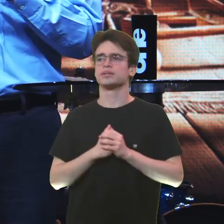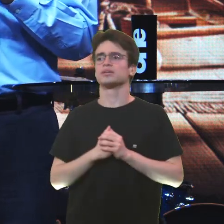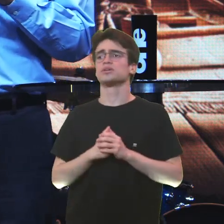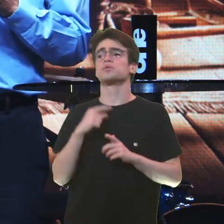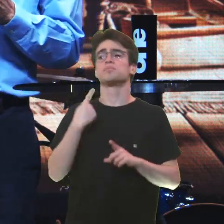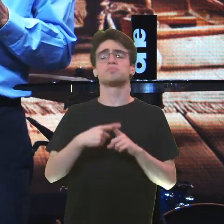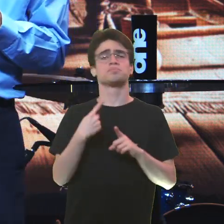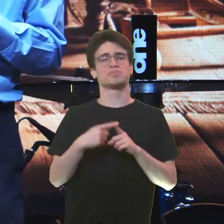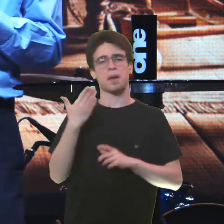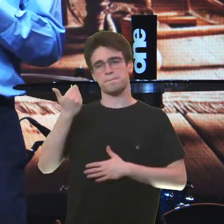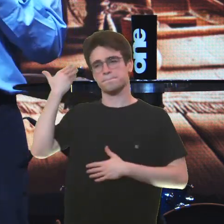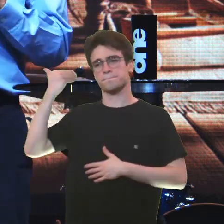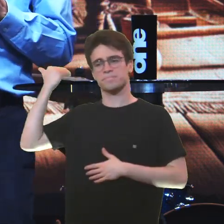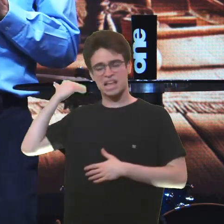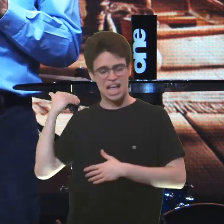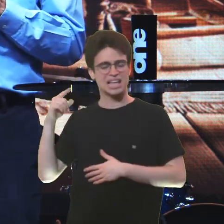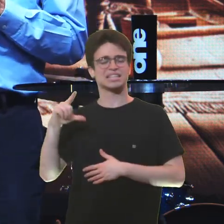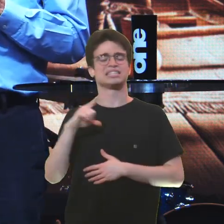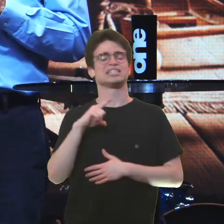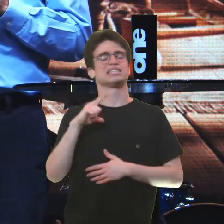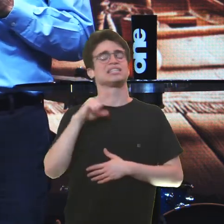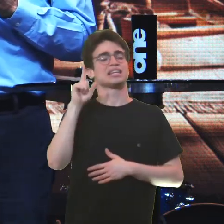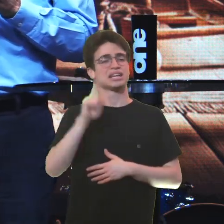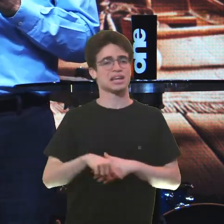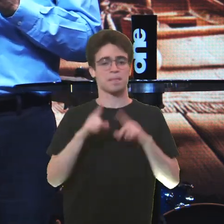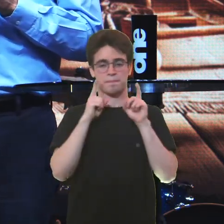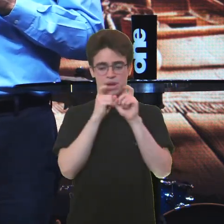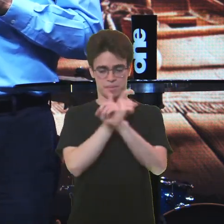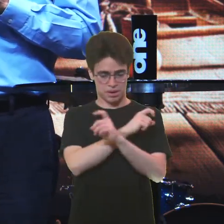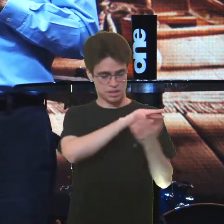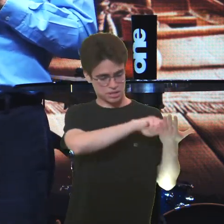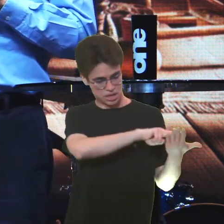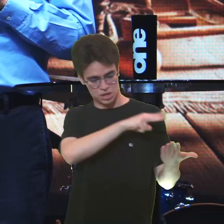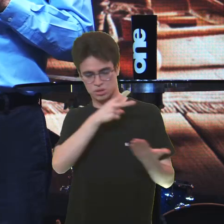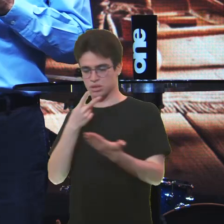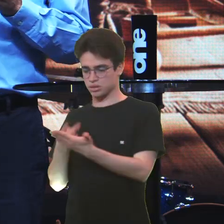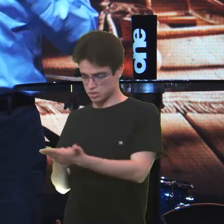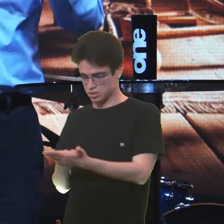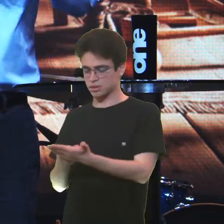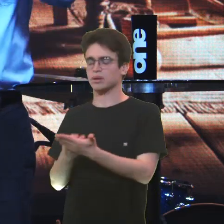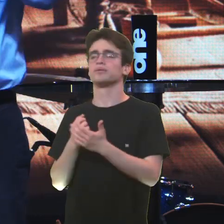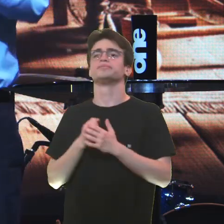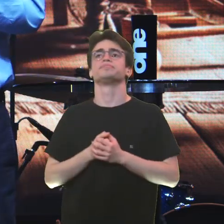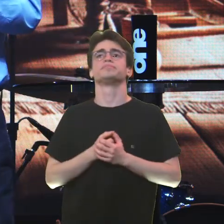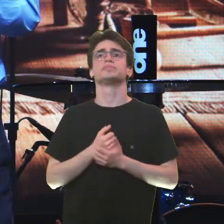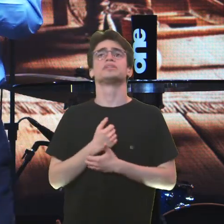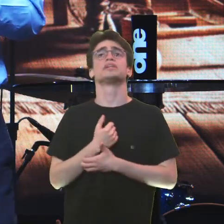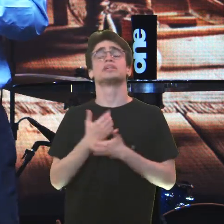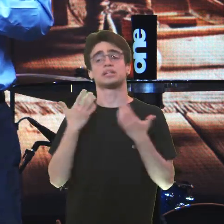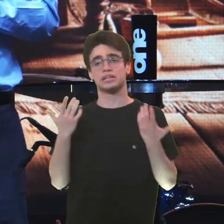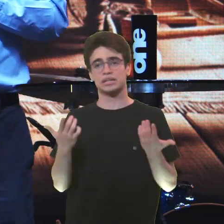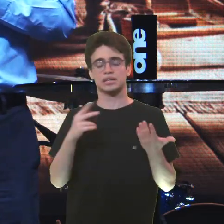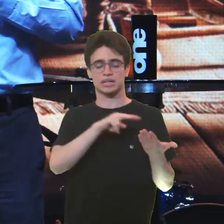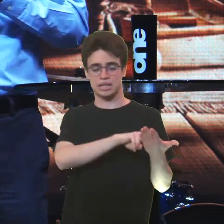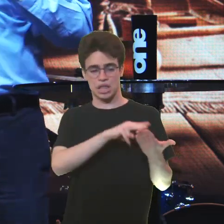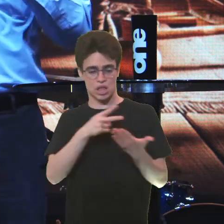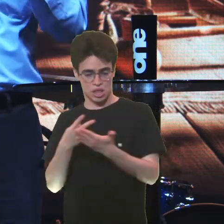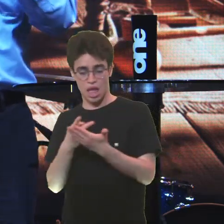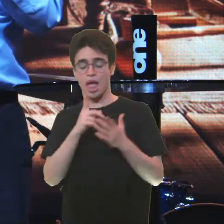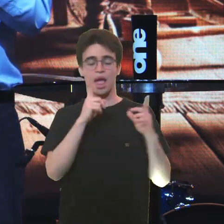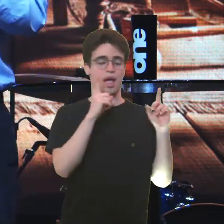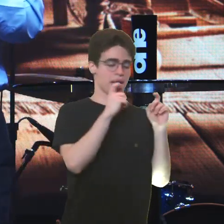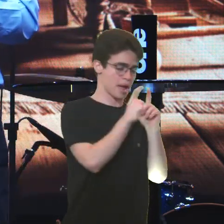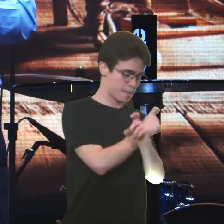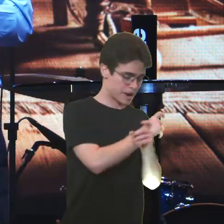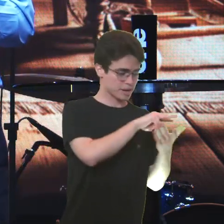la traducción de las escrituras Porque del quando foi hebreo feita a tradução das escrituras do hebraico hacia el griego, para o grego, lo que